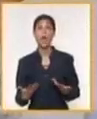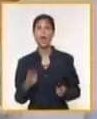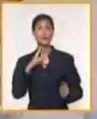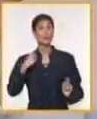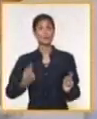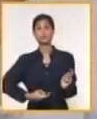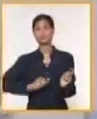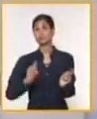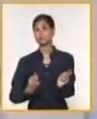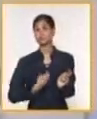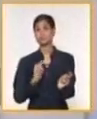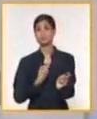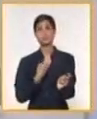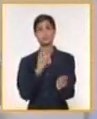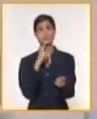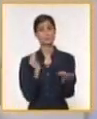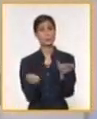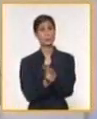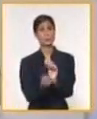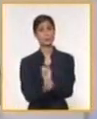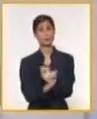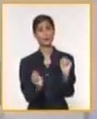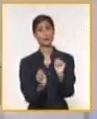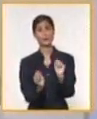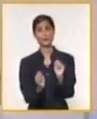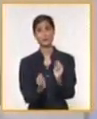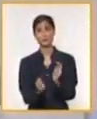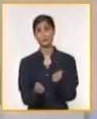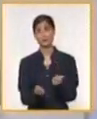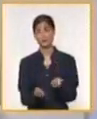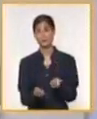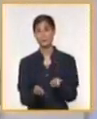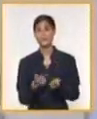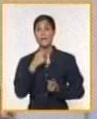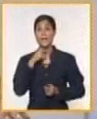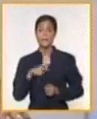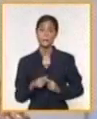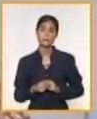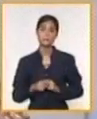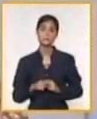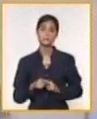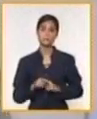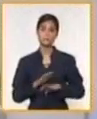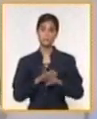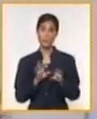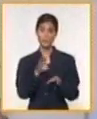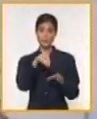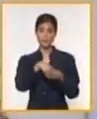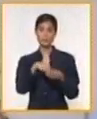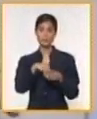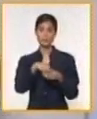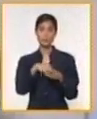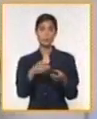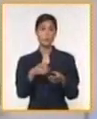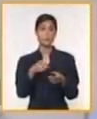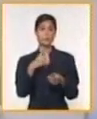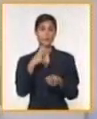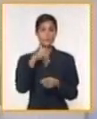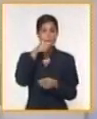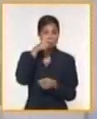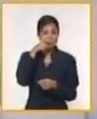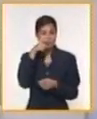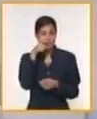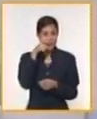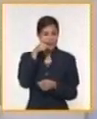todo. Son actos de terrorismo, mandar con el trabajo de la inteligencia, la infiltración, porque es verdad que